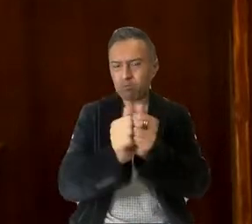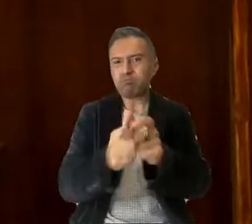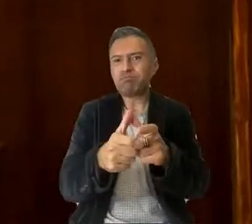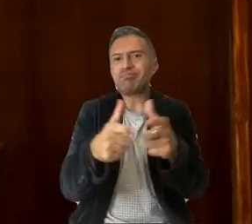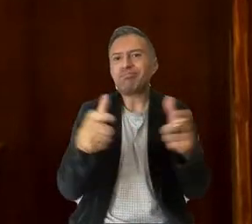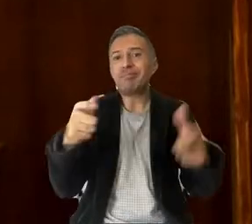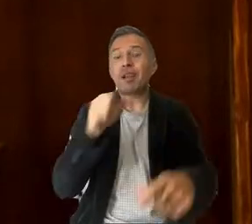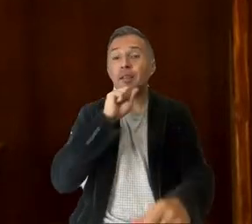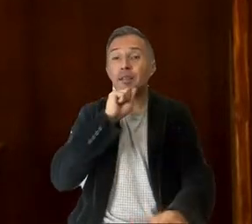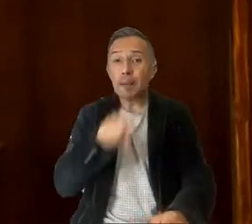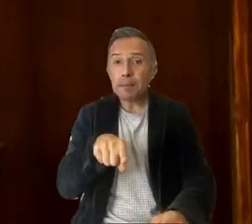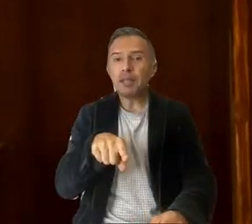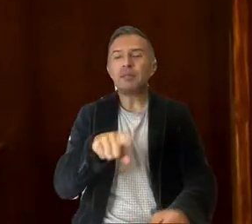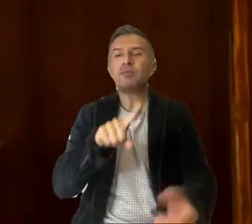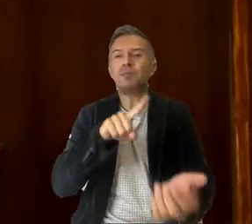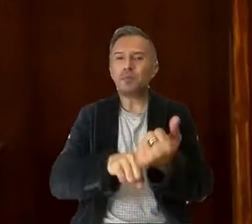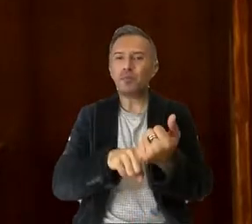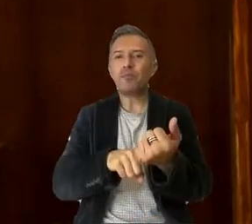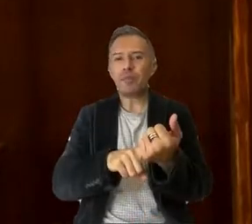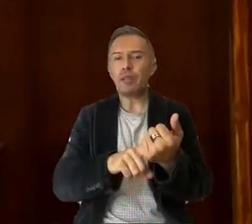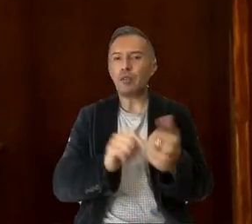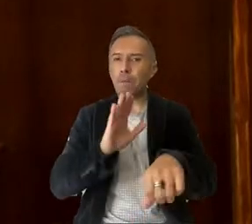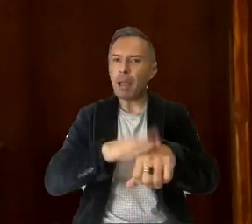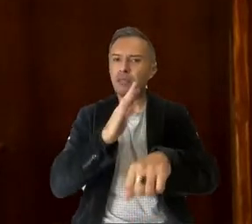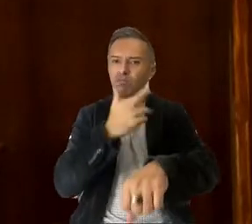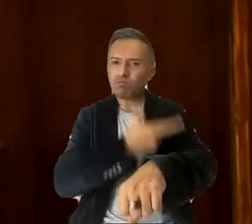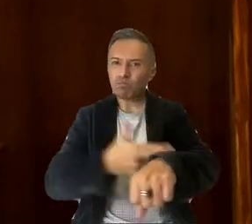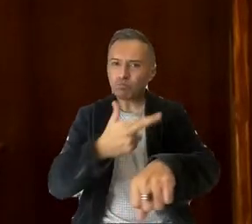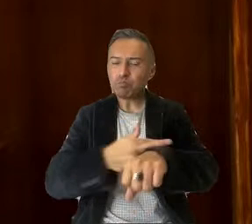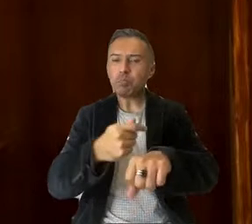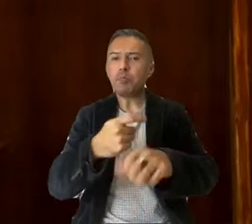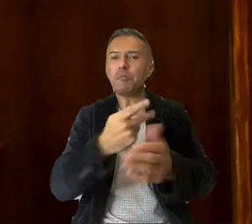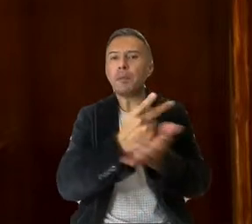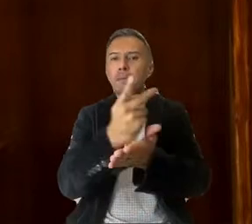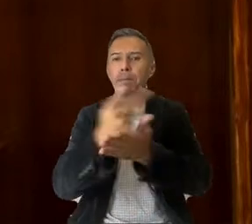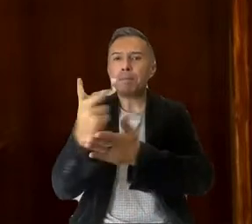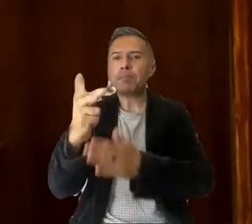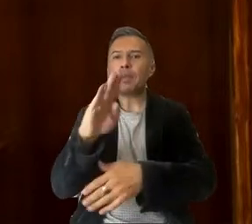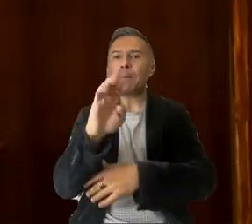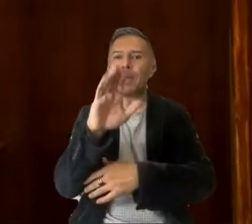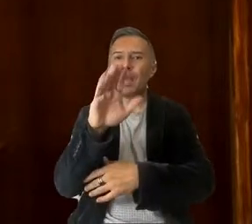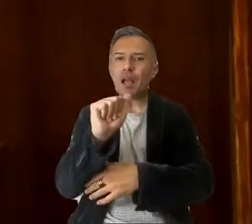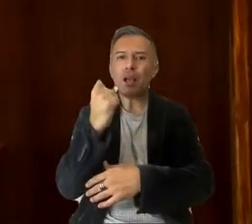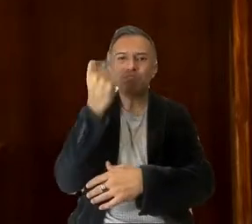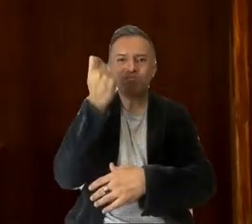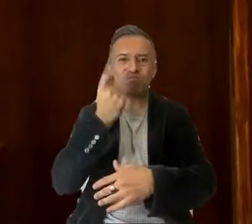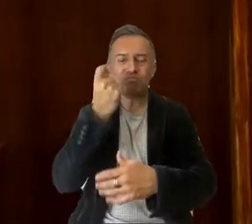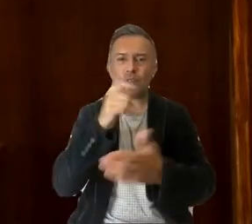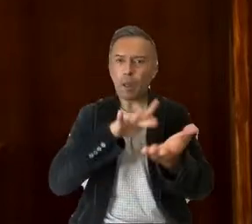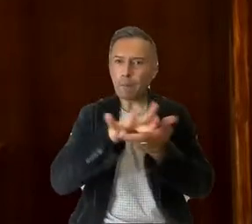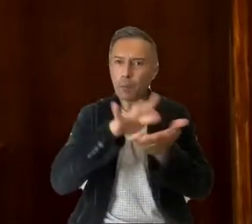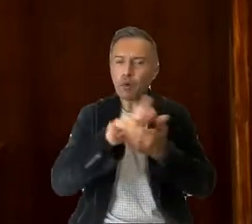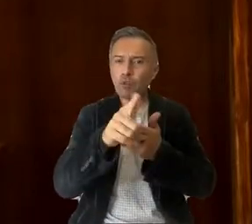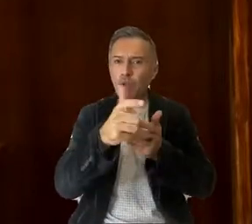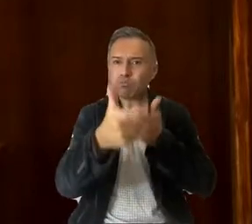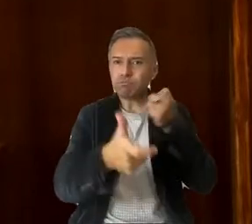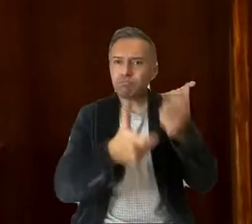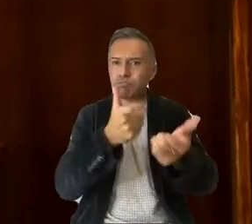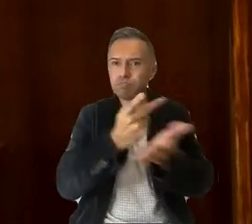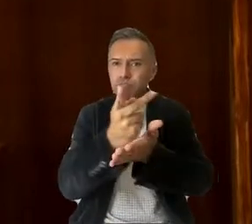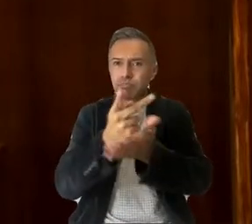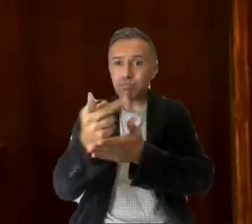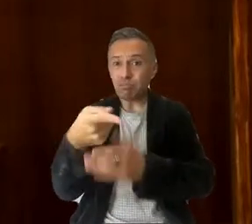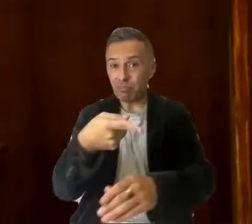podrá llevar mejores procedimientos en el otorgamiento de becas y estímulos, uno de los temas